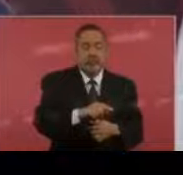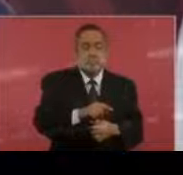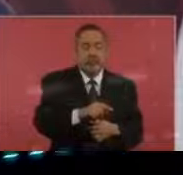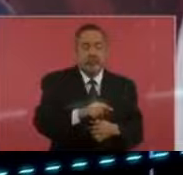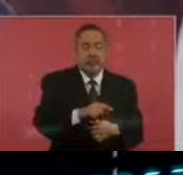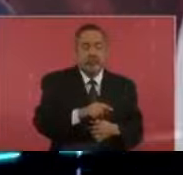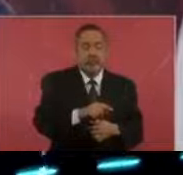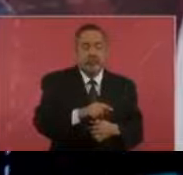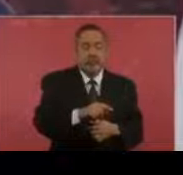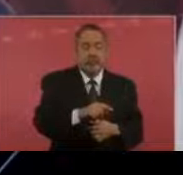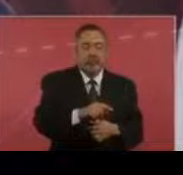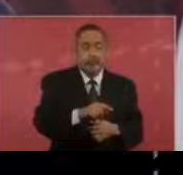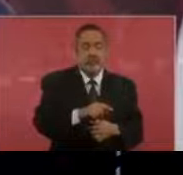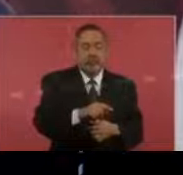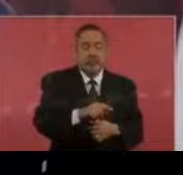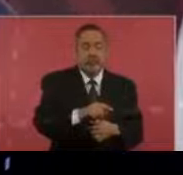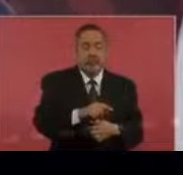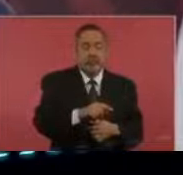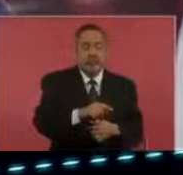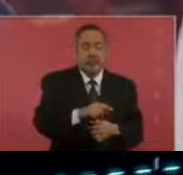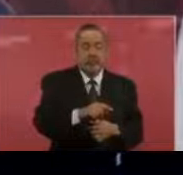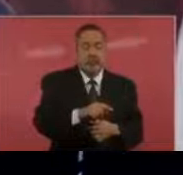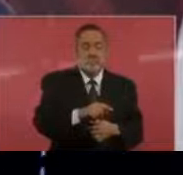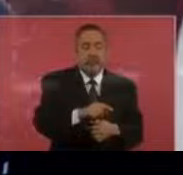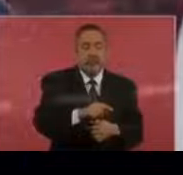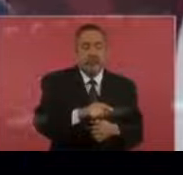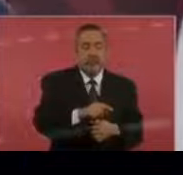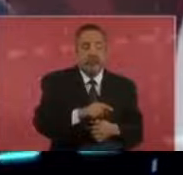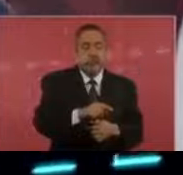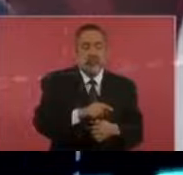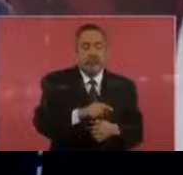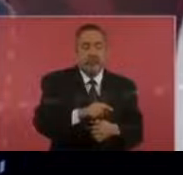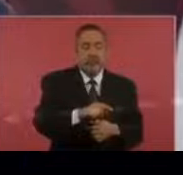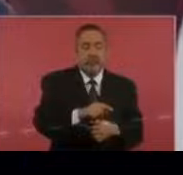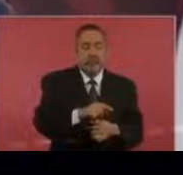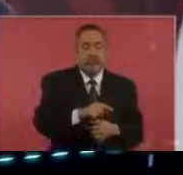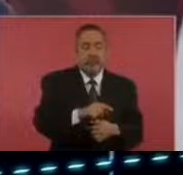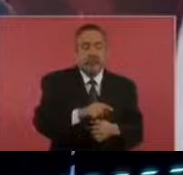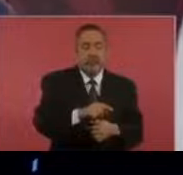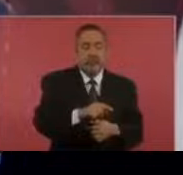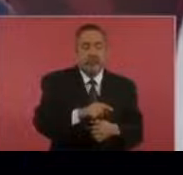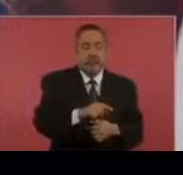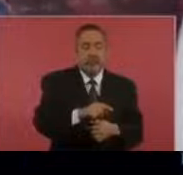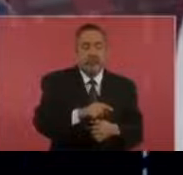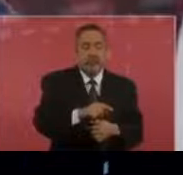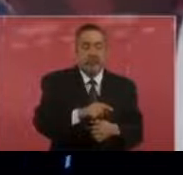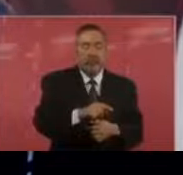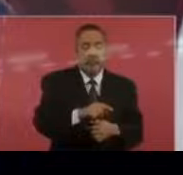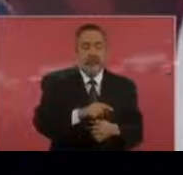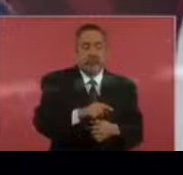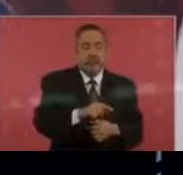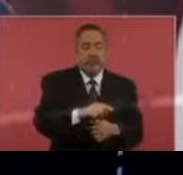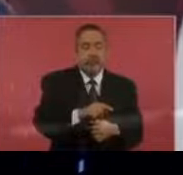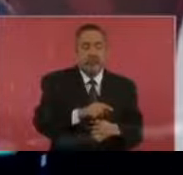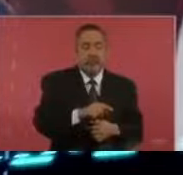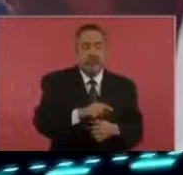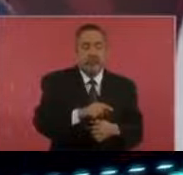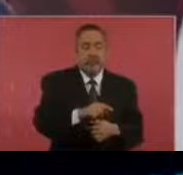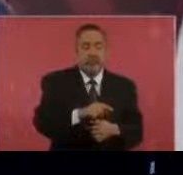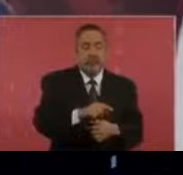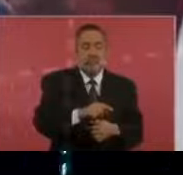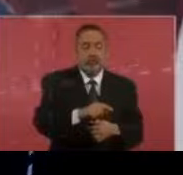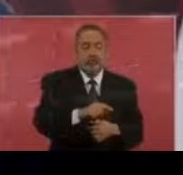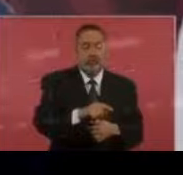el coordinador de los diputados de morena ya lanzó en sus redes sociales oficiales que las pensiones andarían rondando de los